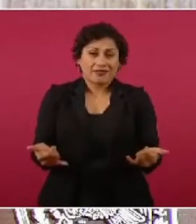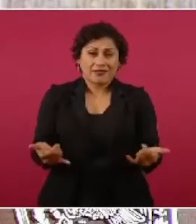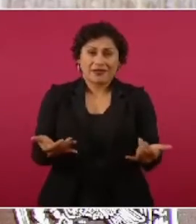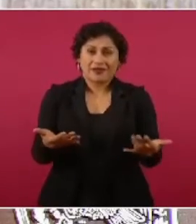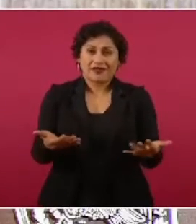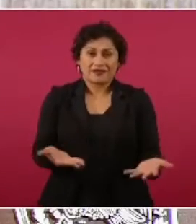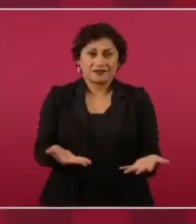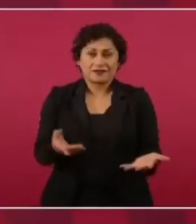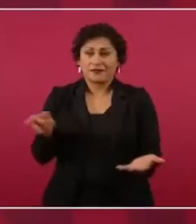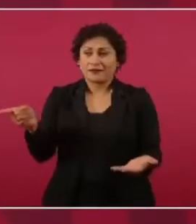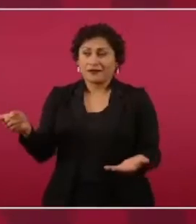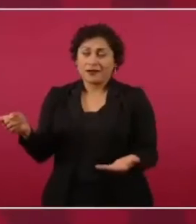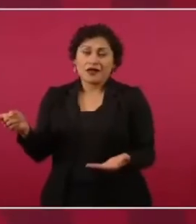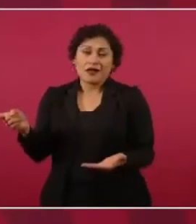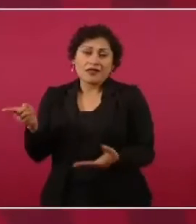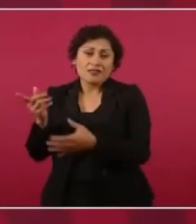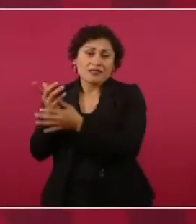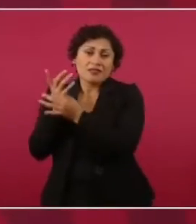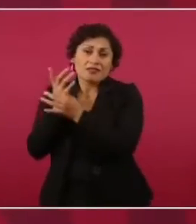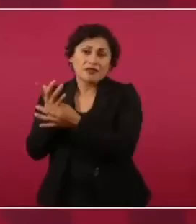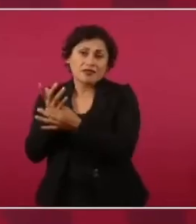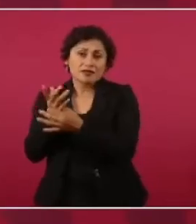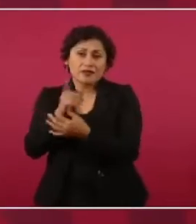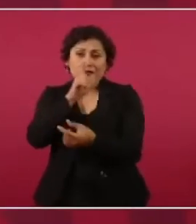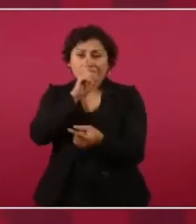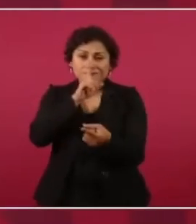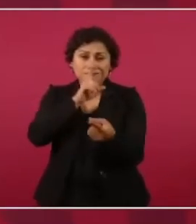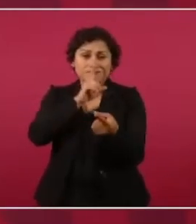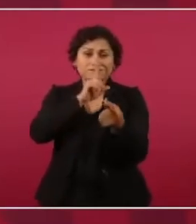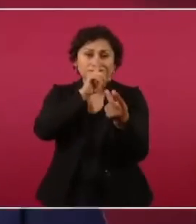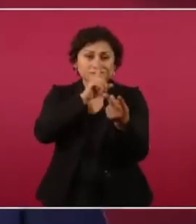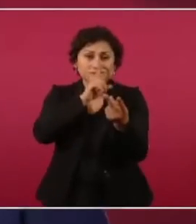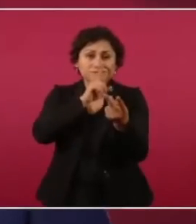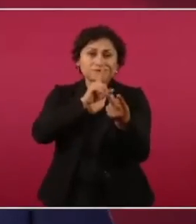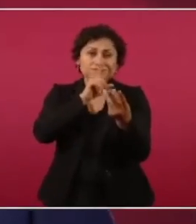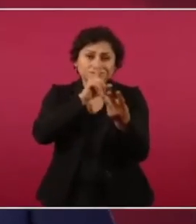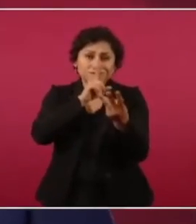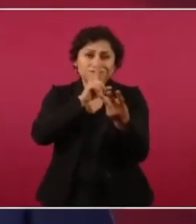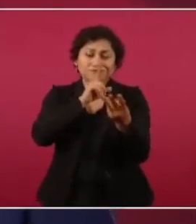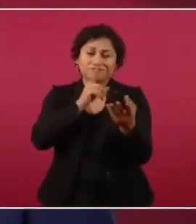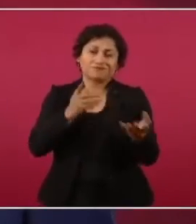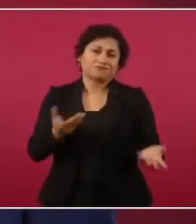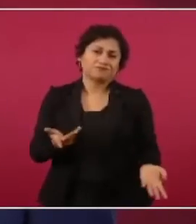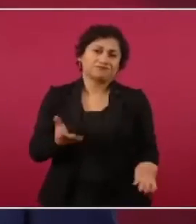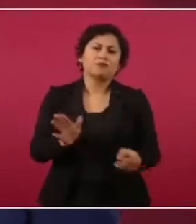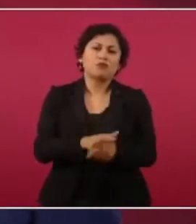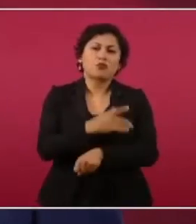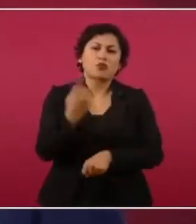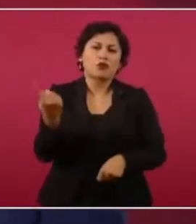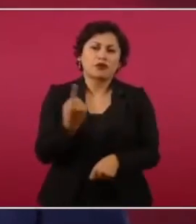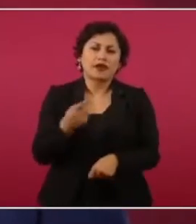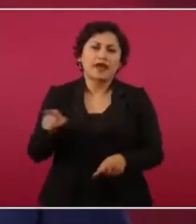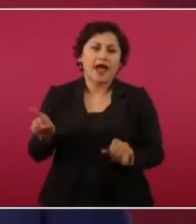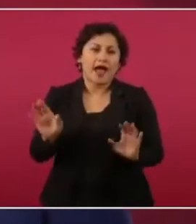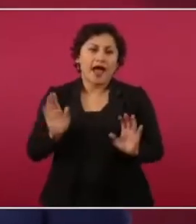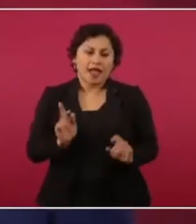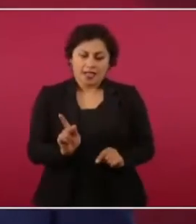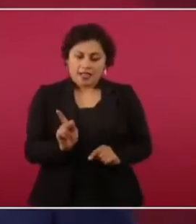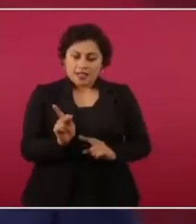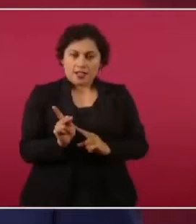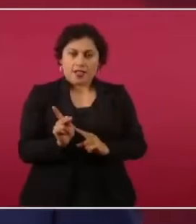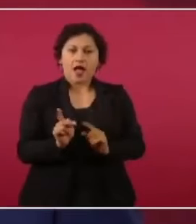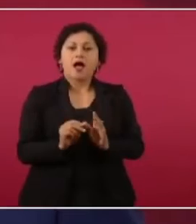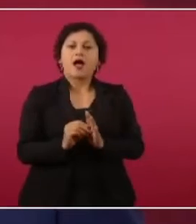es puro cuento, es la forma de justificarse y hasta había tardado